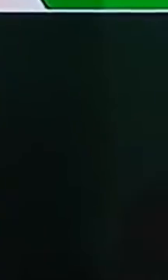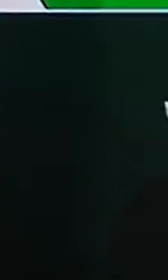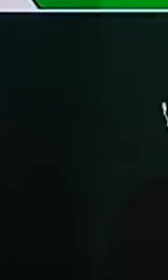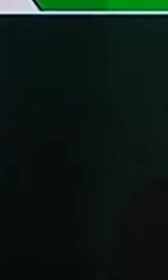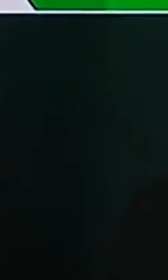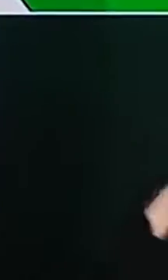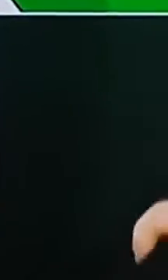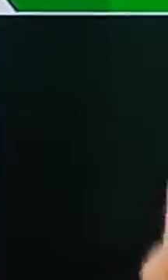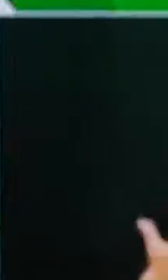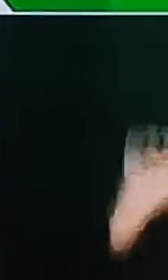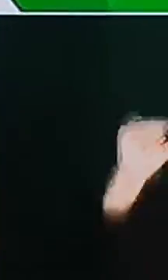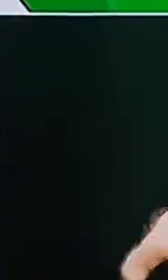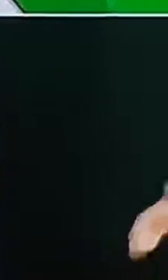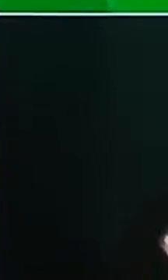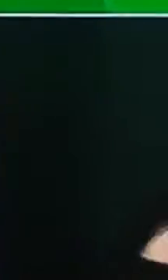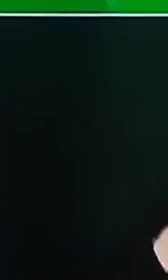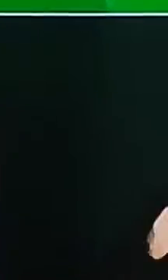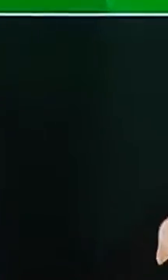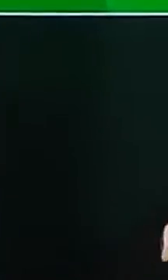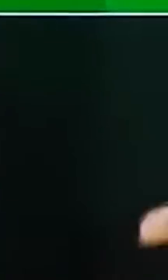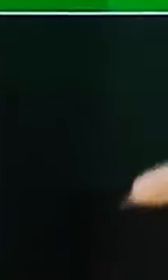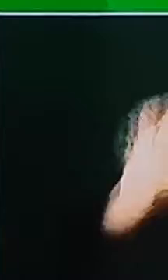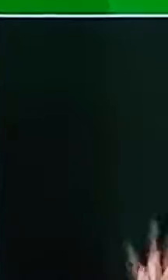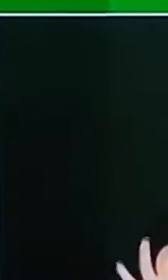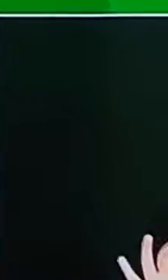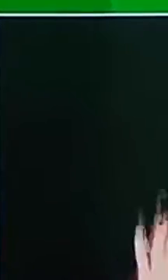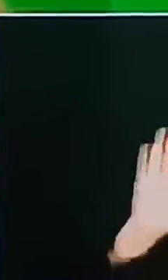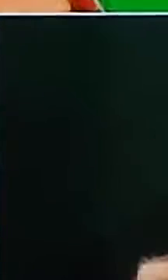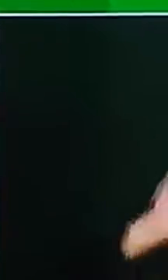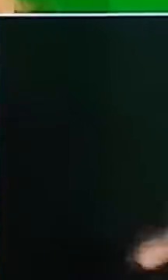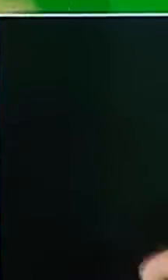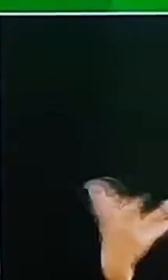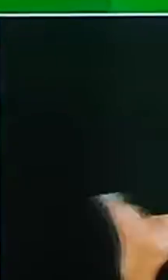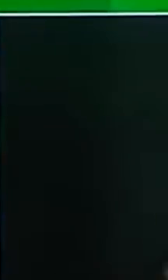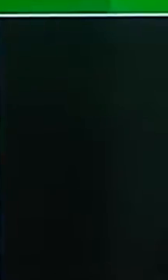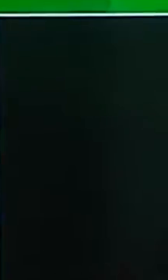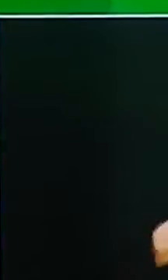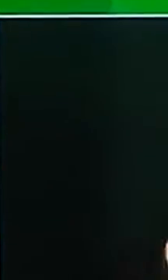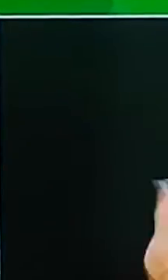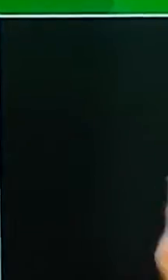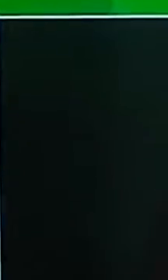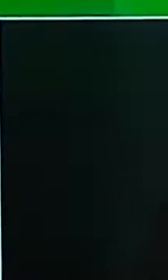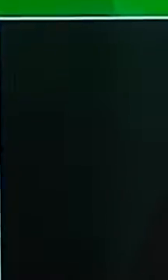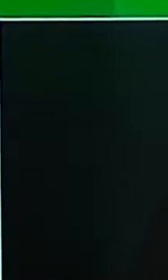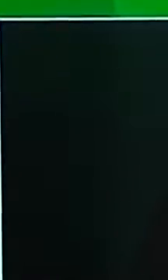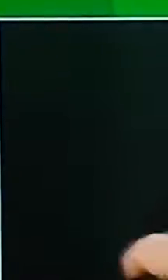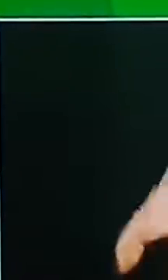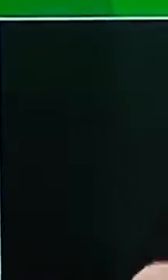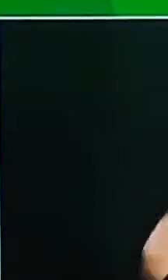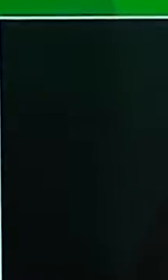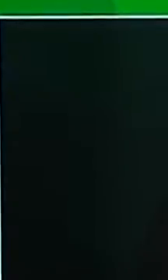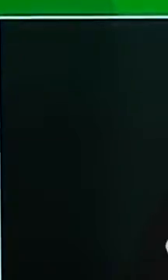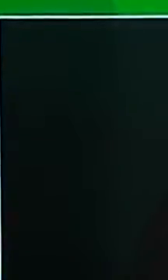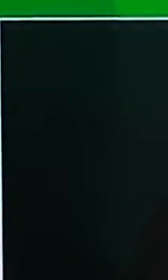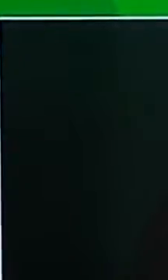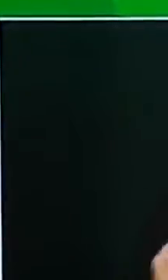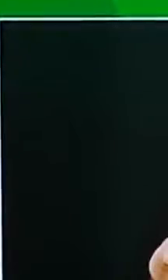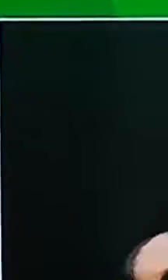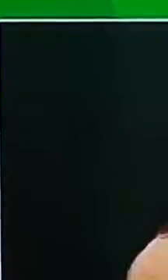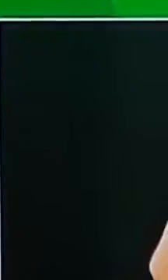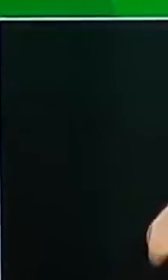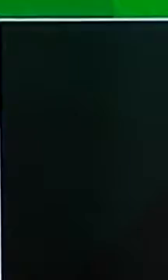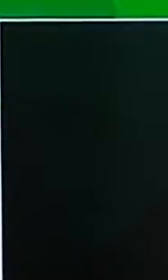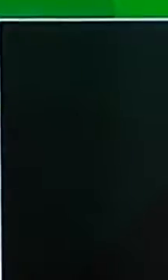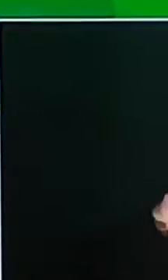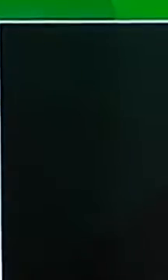del 65% de vacunación, pues nos permitirá en una semana más contener